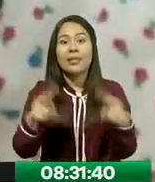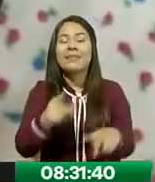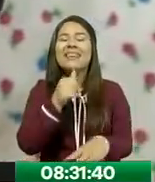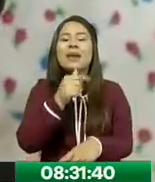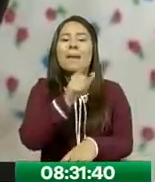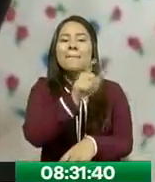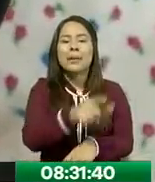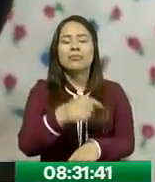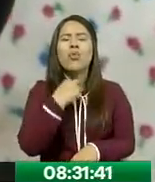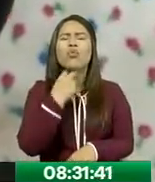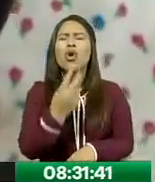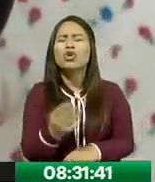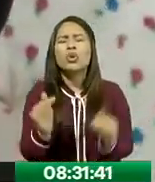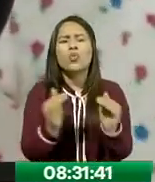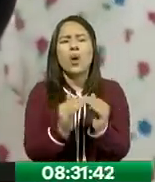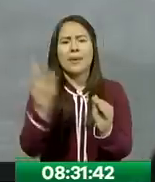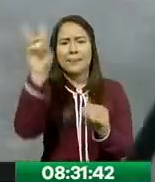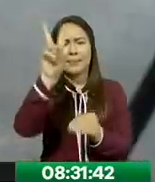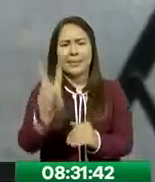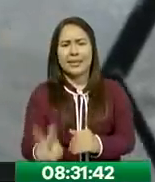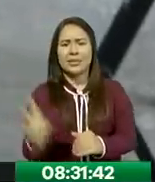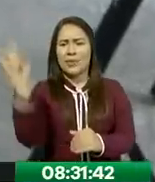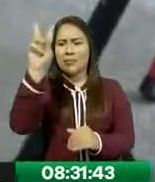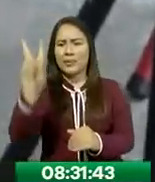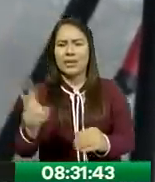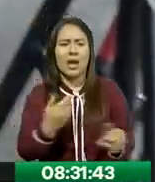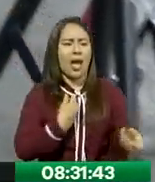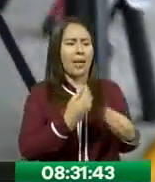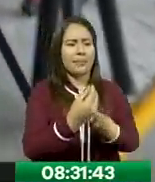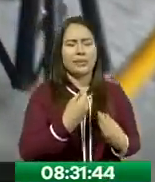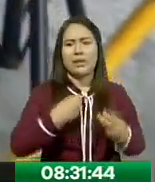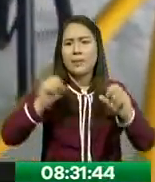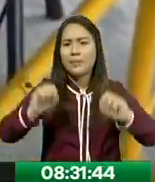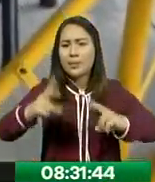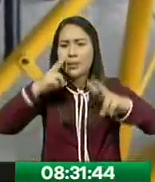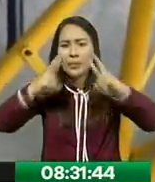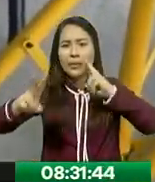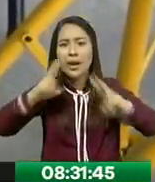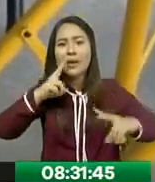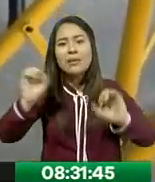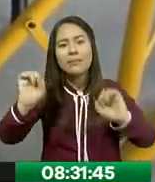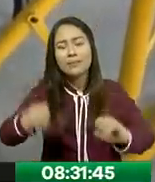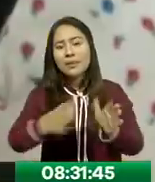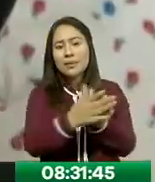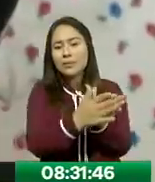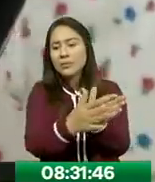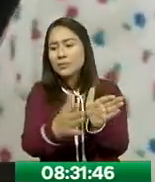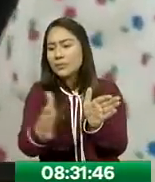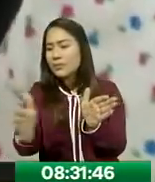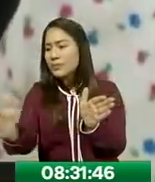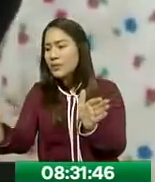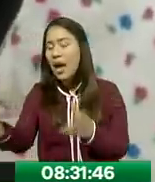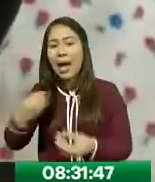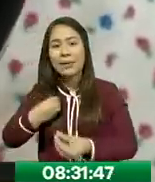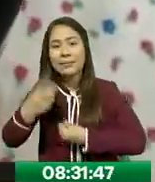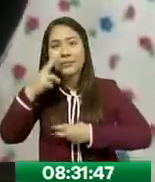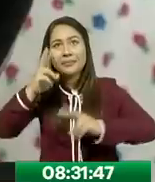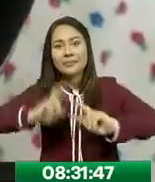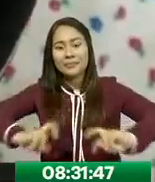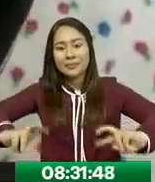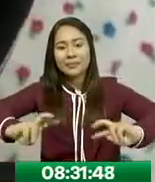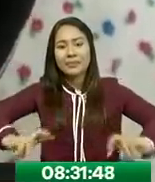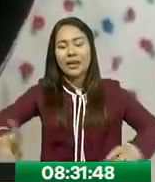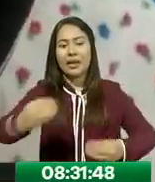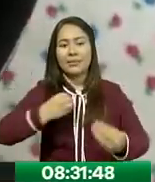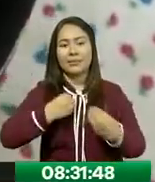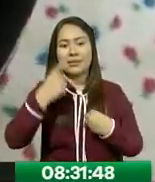tenían ese acento, uno patucho, el otro que vino más después era un moreno, agarrado, y el otro que también que lo cogía mi esposo era así